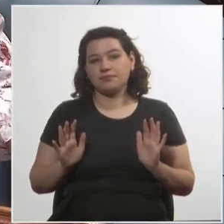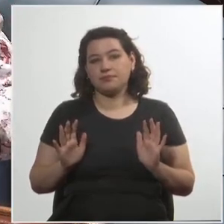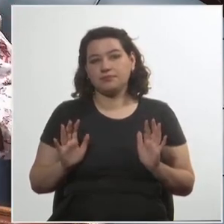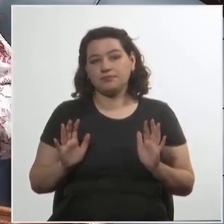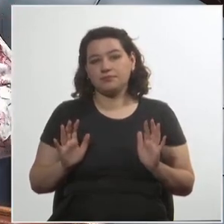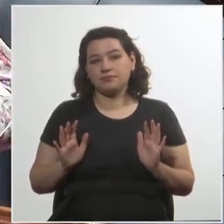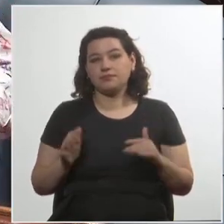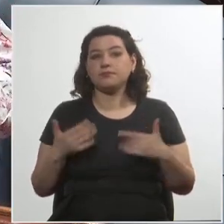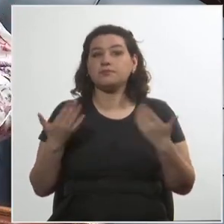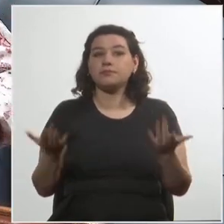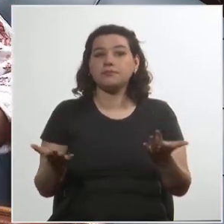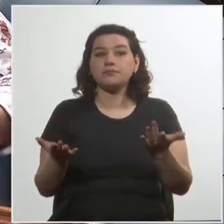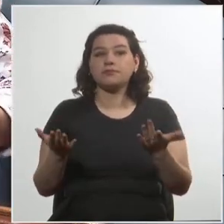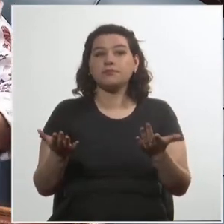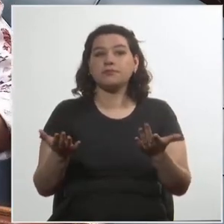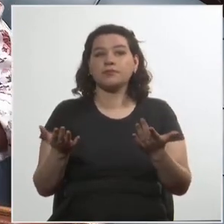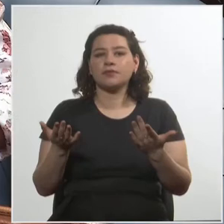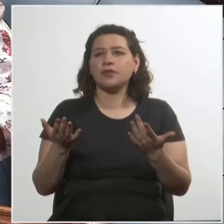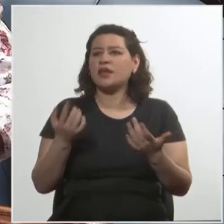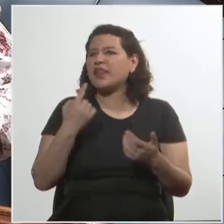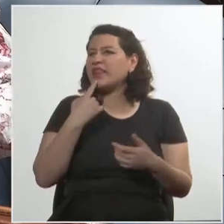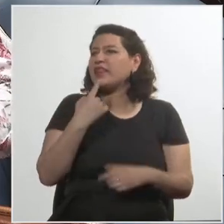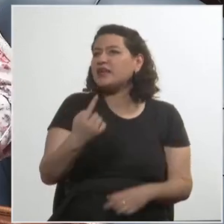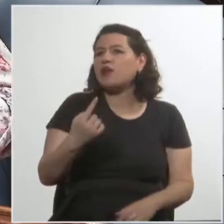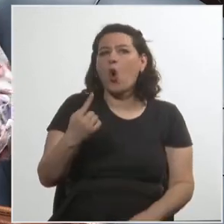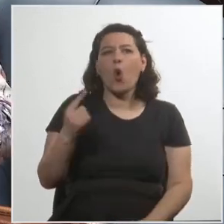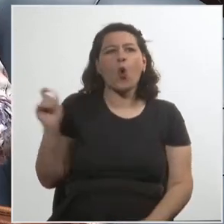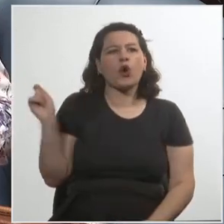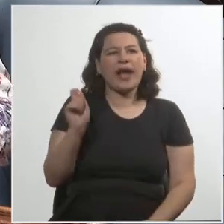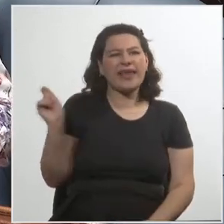y el timing de la urgencia